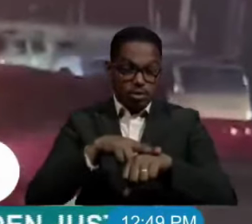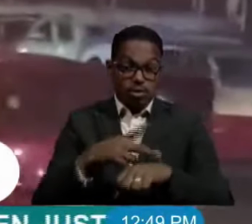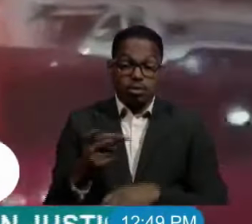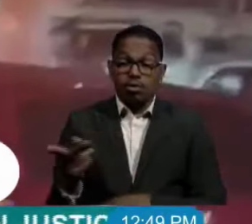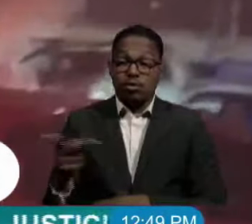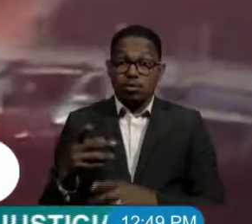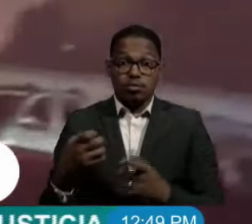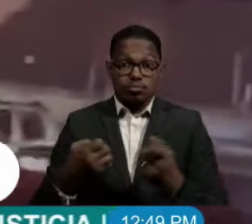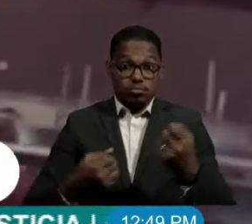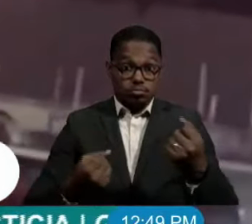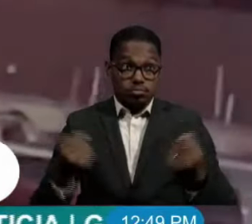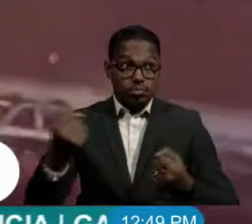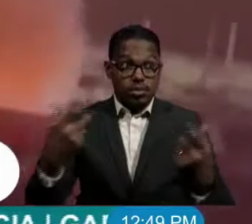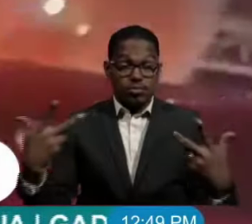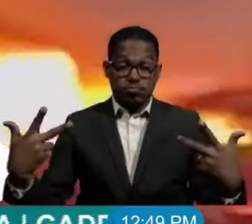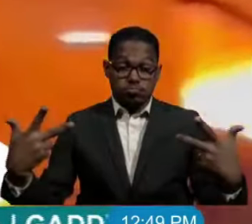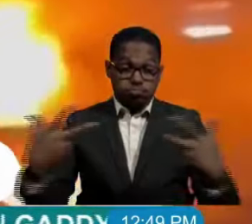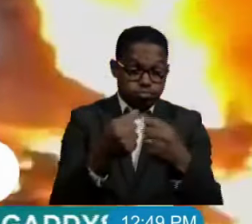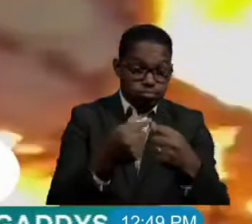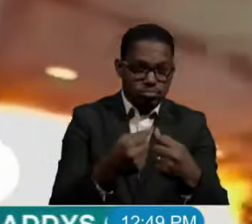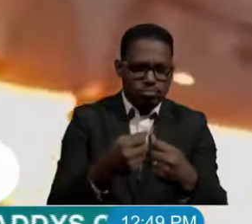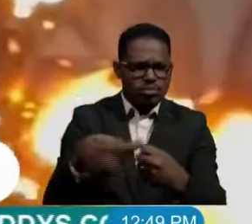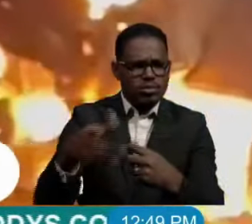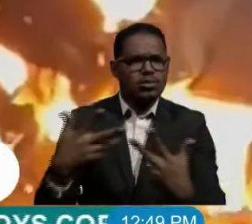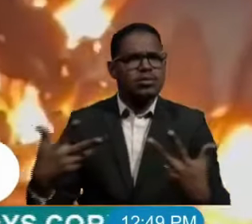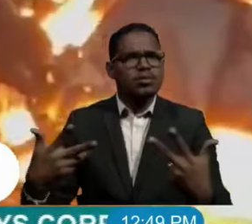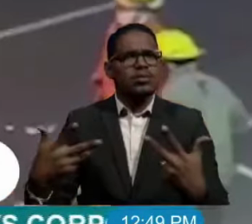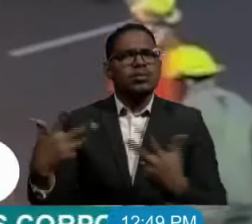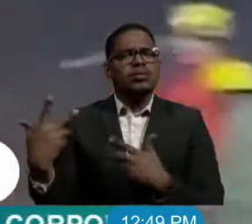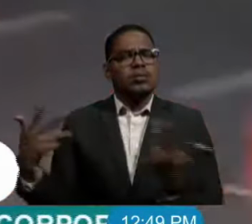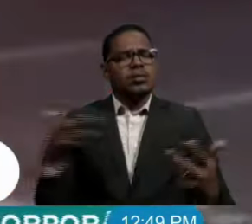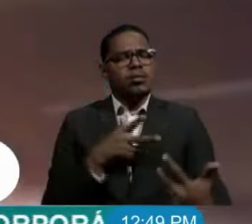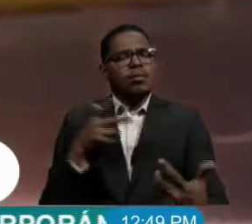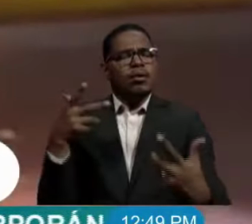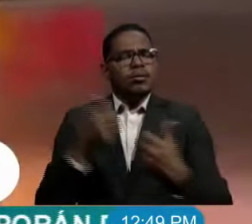colisionaron. En el accidente también resultó herida una persona. El siniestro